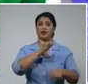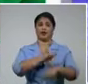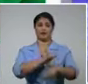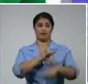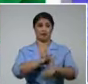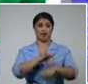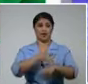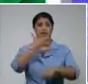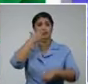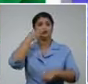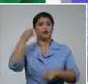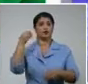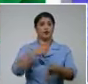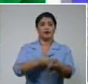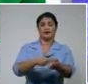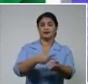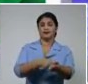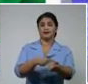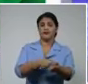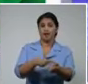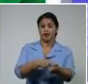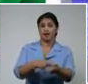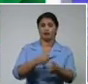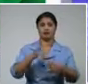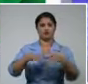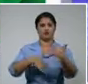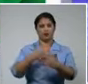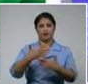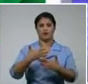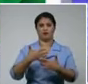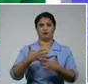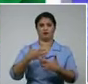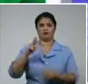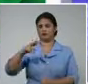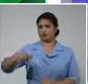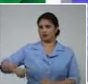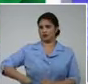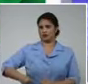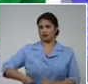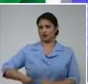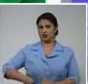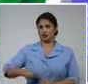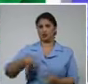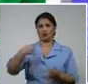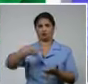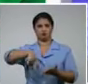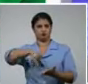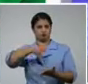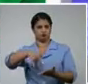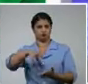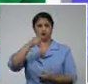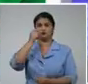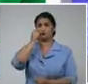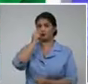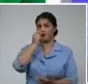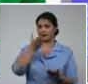renal crónica y una obesidad que padecía este